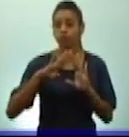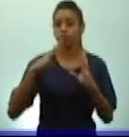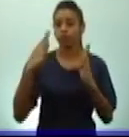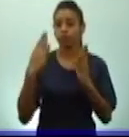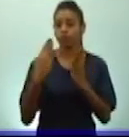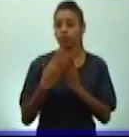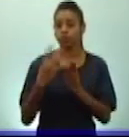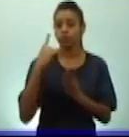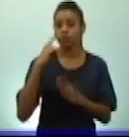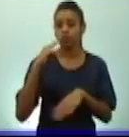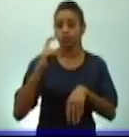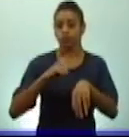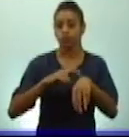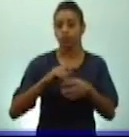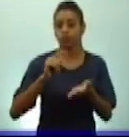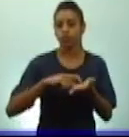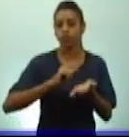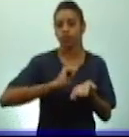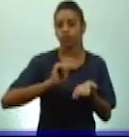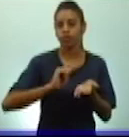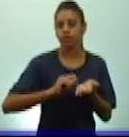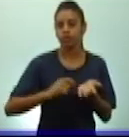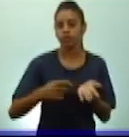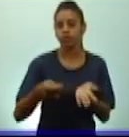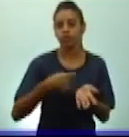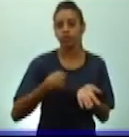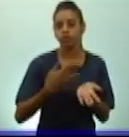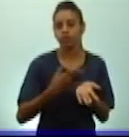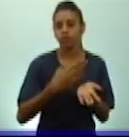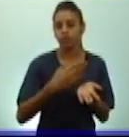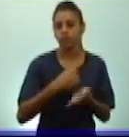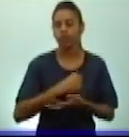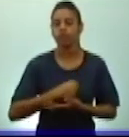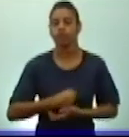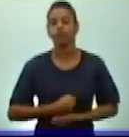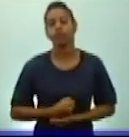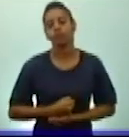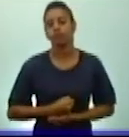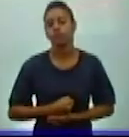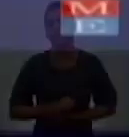tiempo para que las puedan anotar en su libreta.